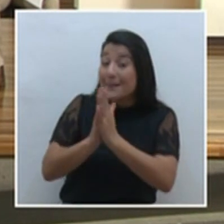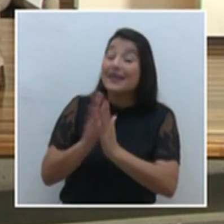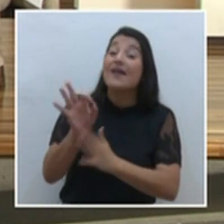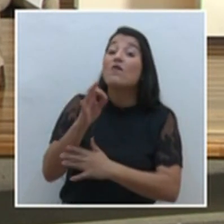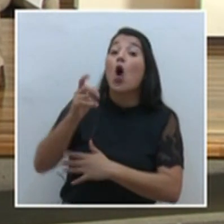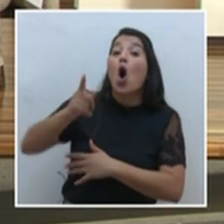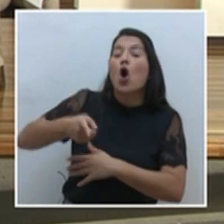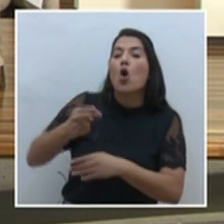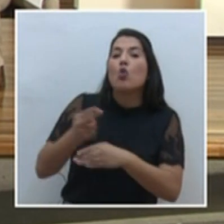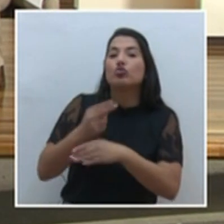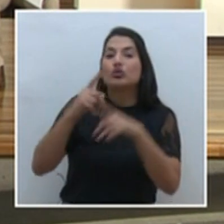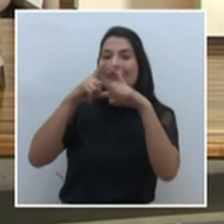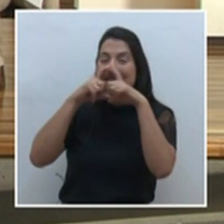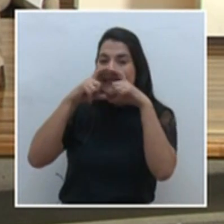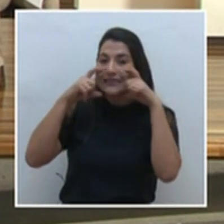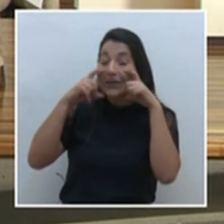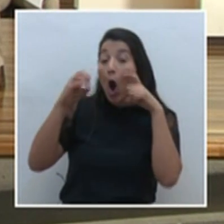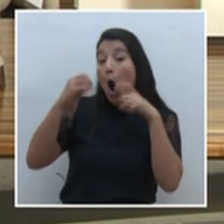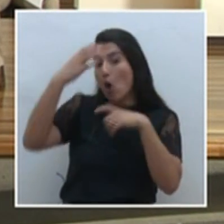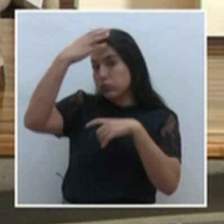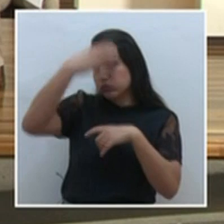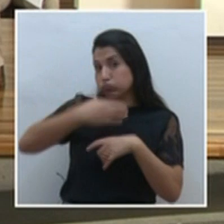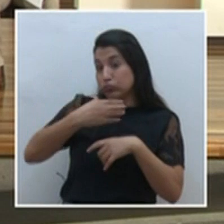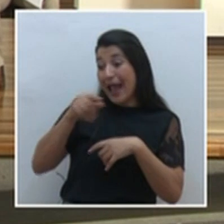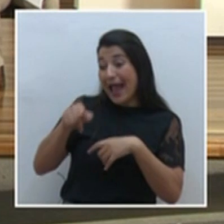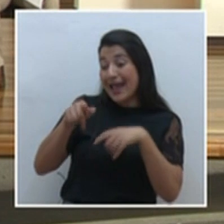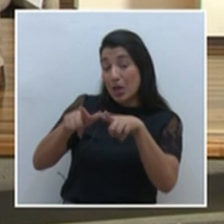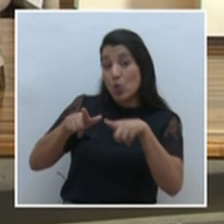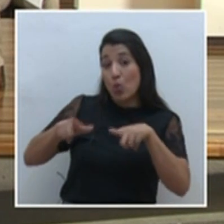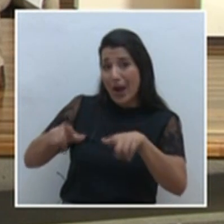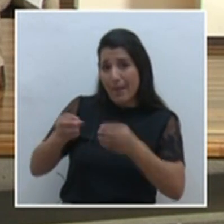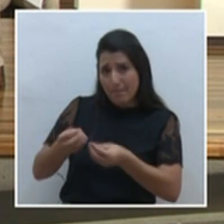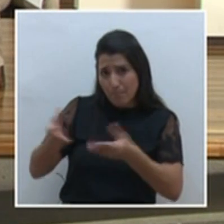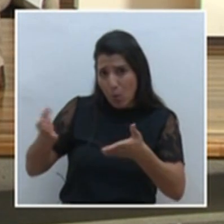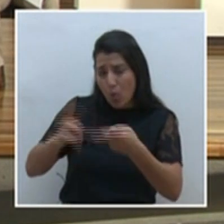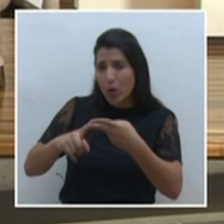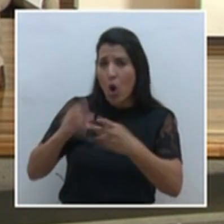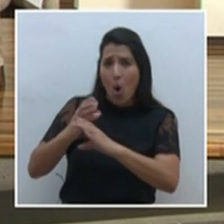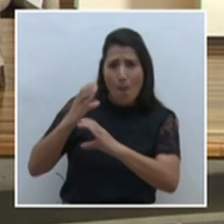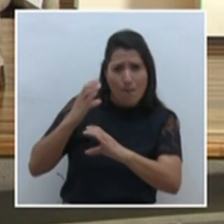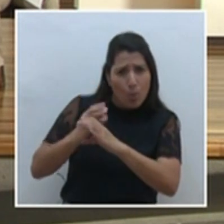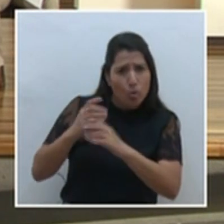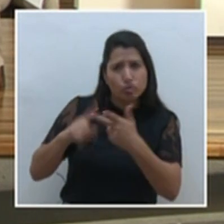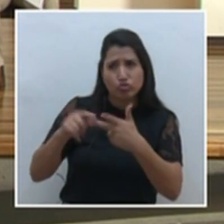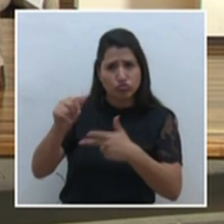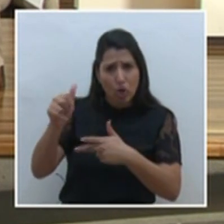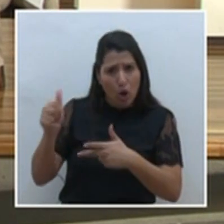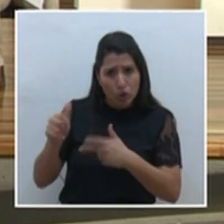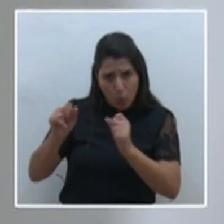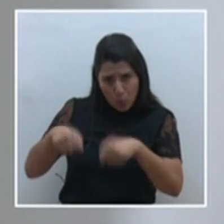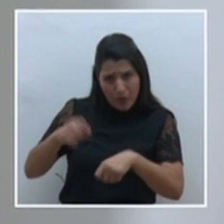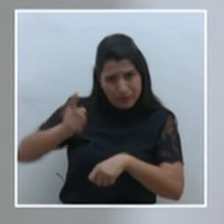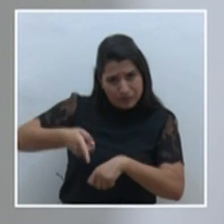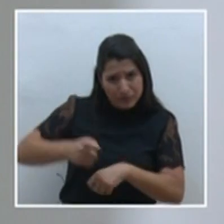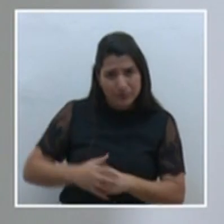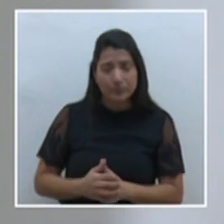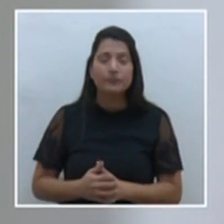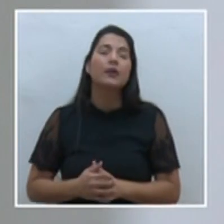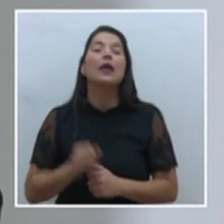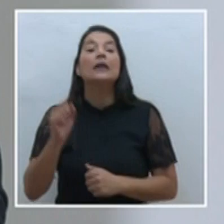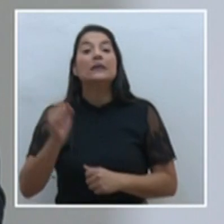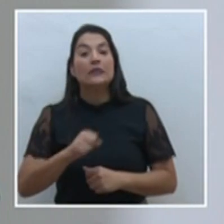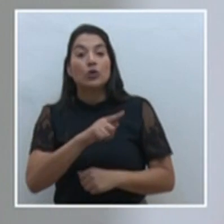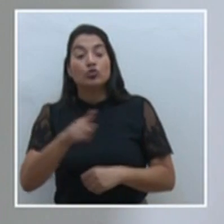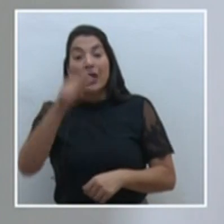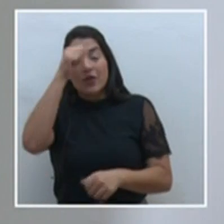el uso de mascarillas o caretas en espacios públicos, autobuses, entre otros? Sí, recuerden